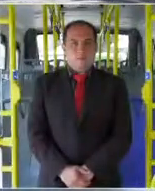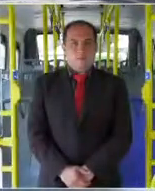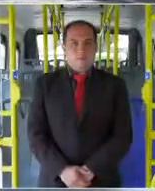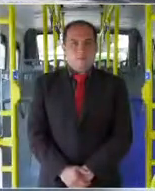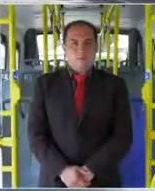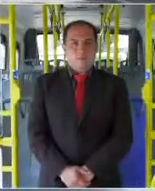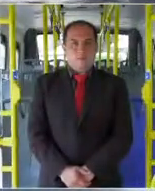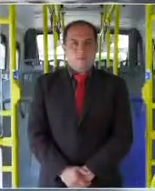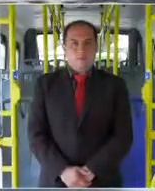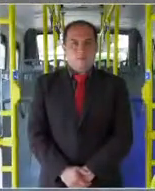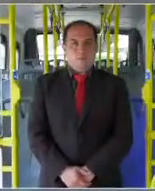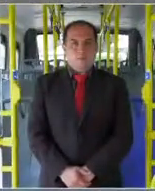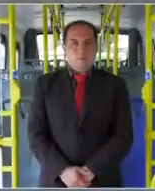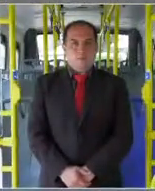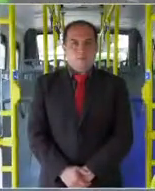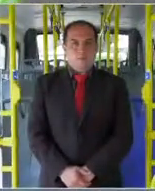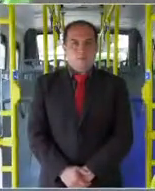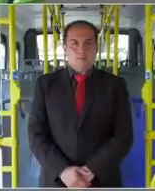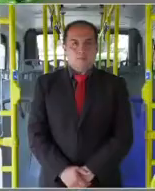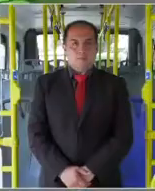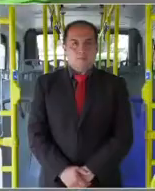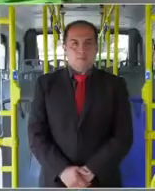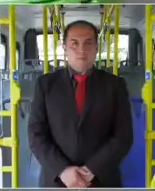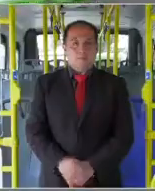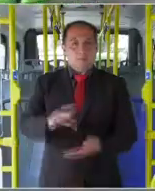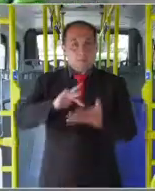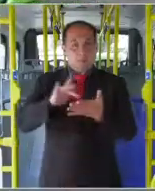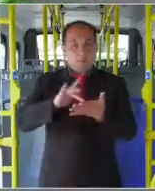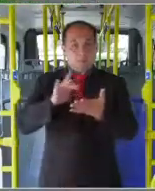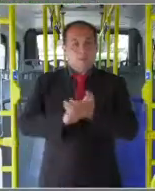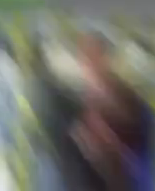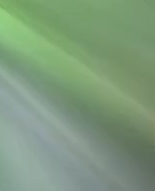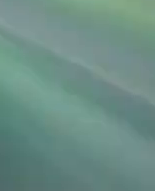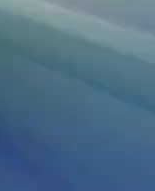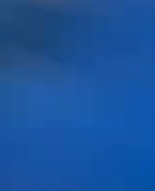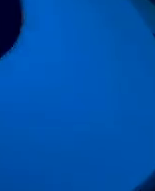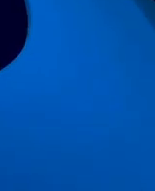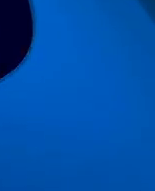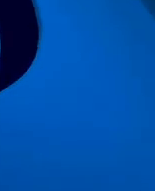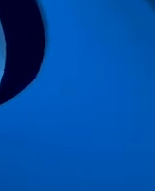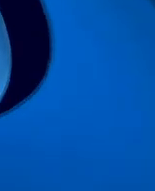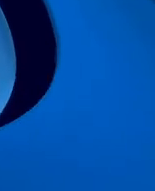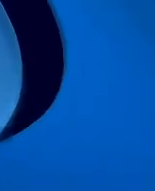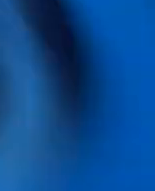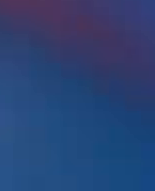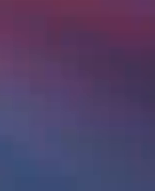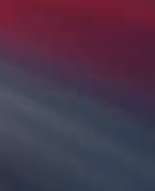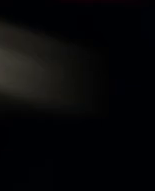Muchas gracias, muchas felicidades.